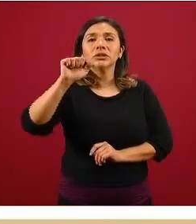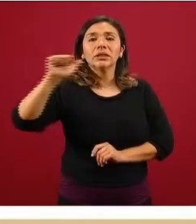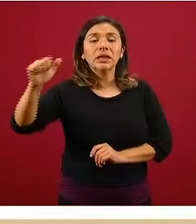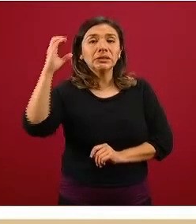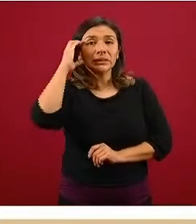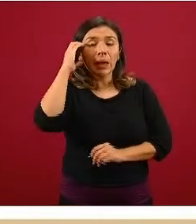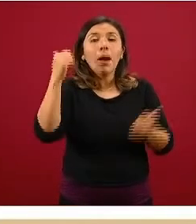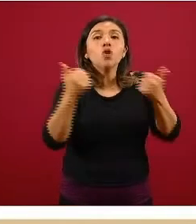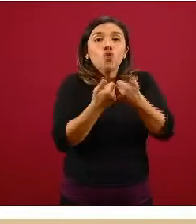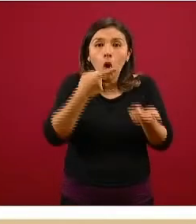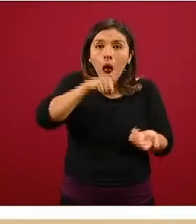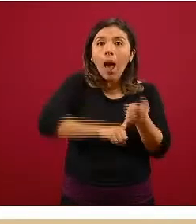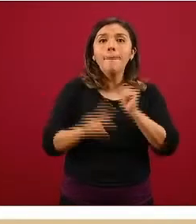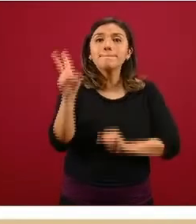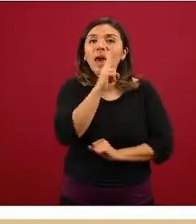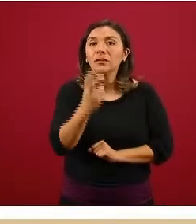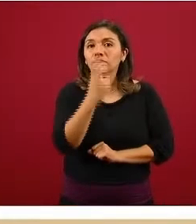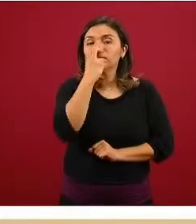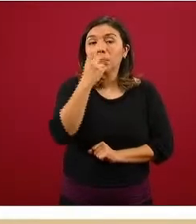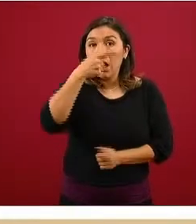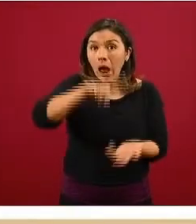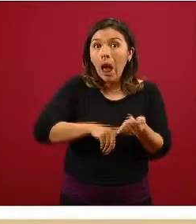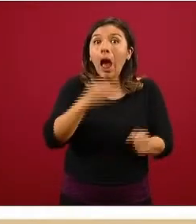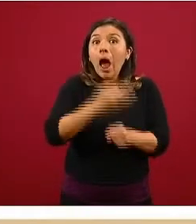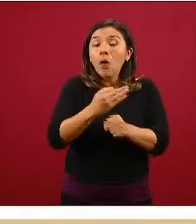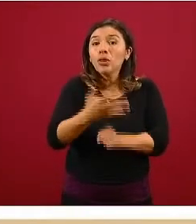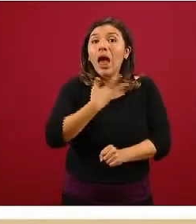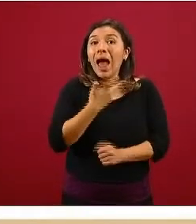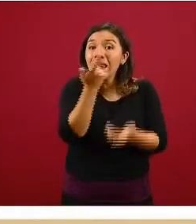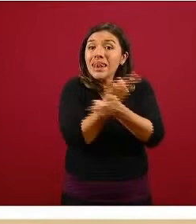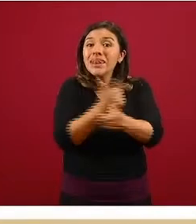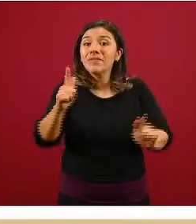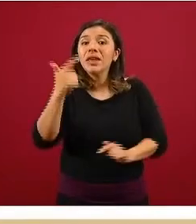10.466 camas con ventilador, de las cuales están disponibles